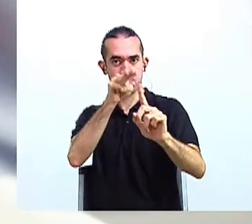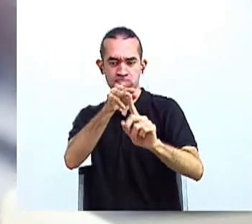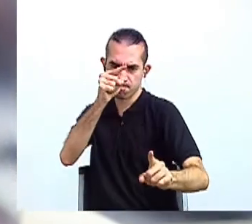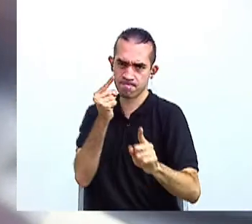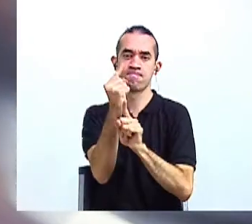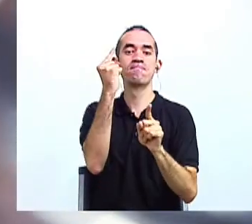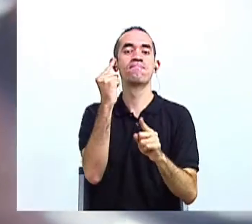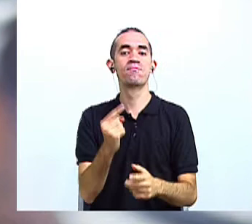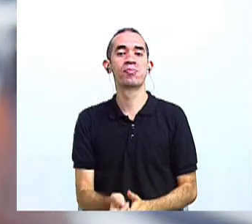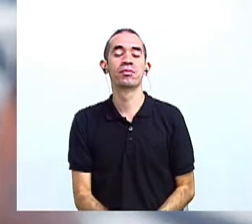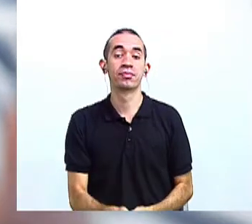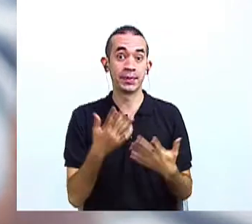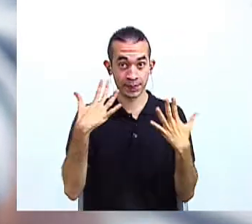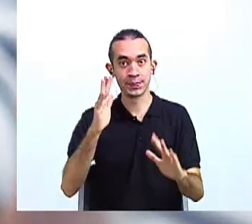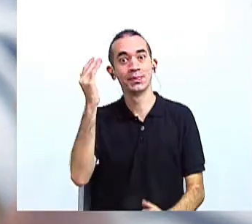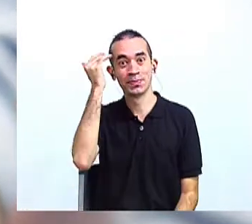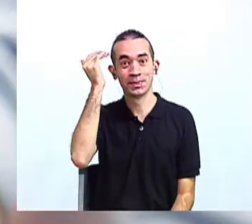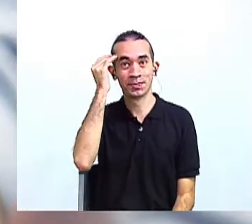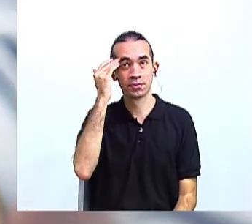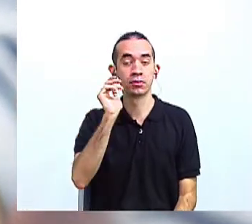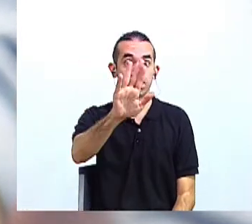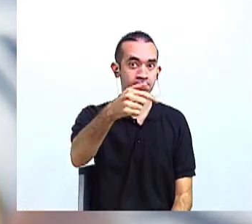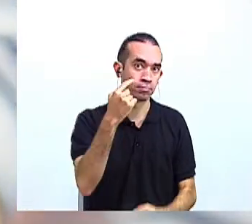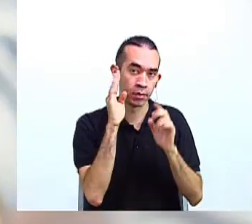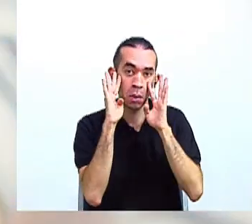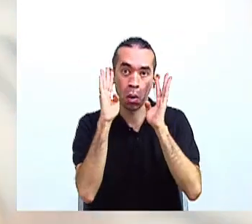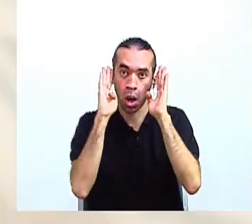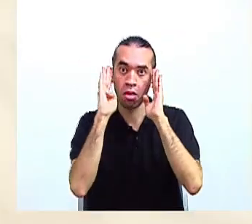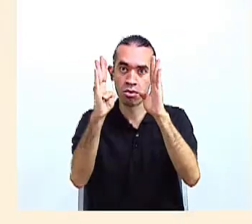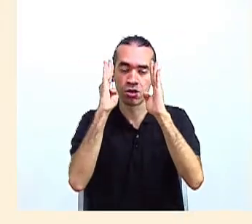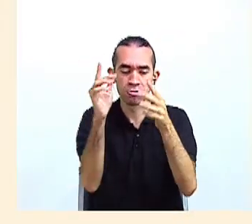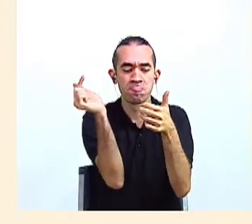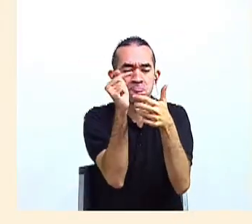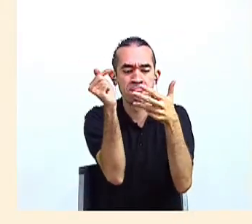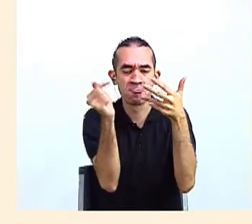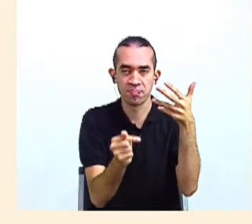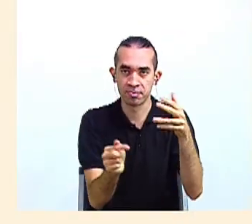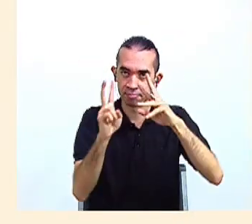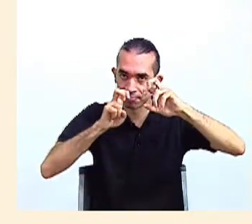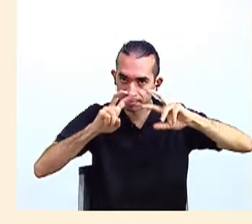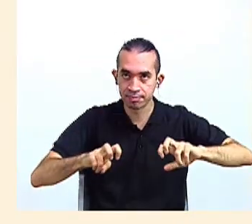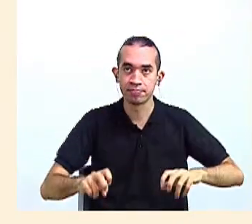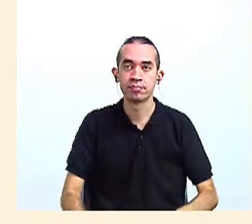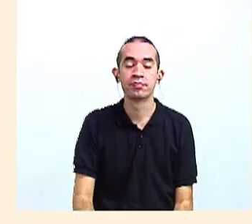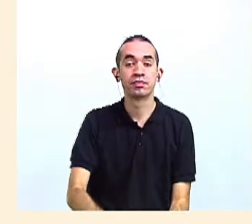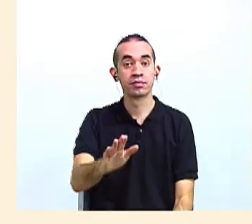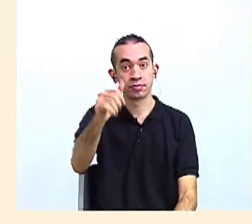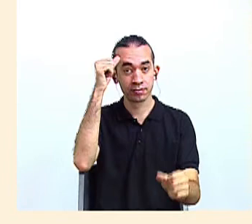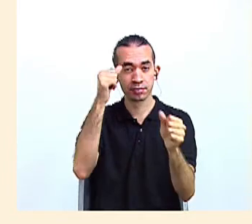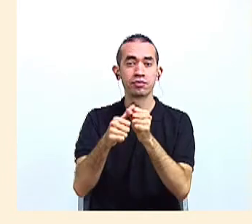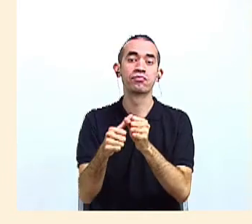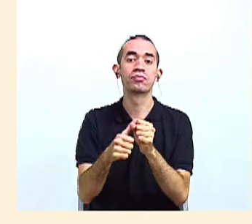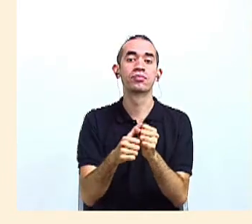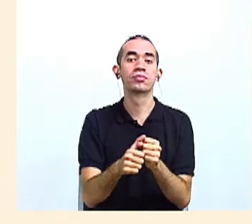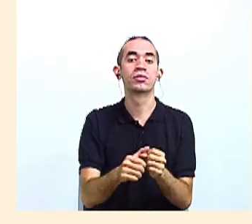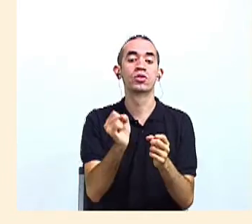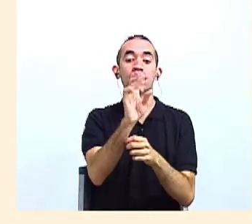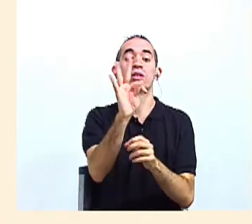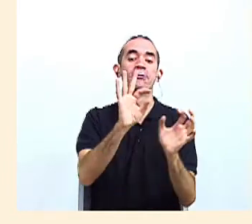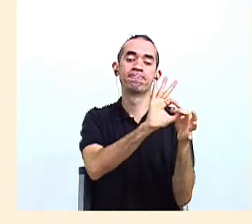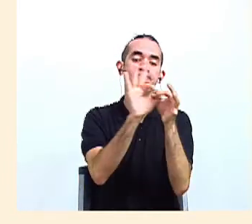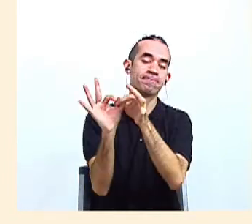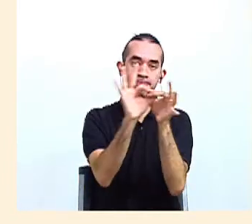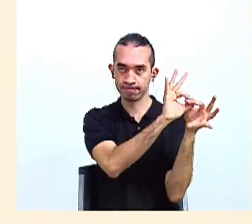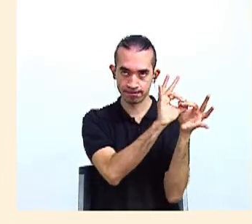efectivo. Dicho esto, tomemos nota de cada punto que vamos a analizar. Recordemos que la concordancia nominal se